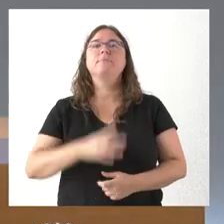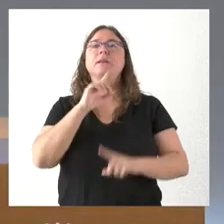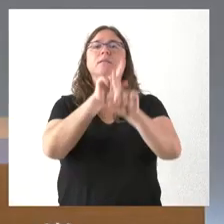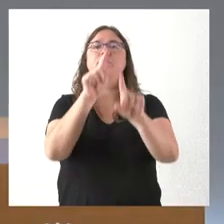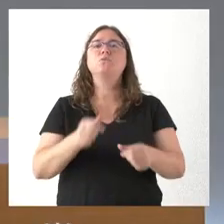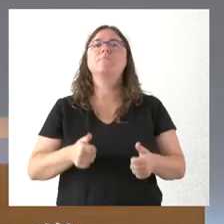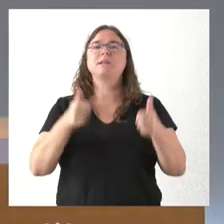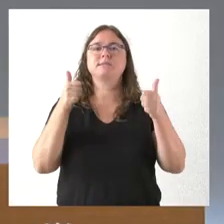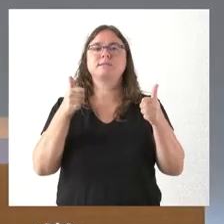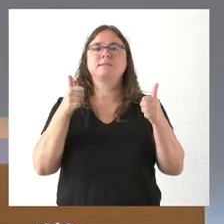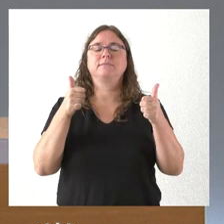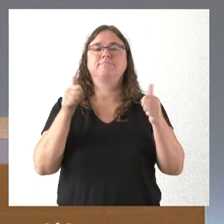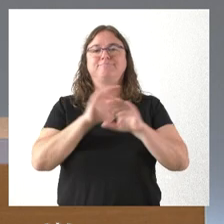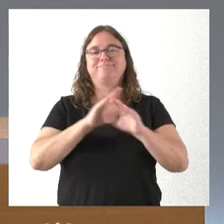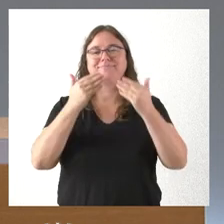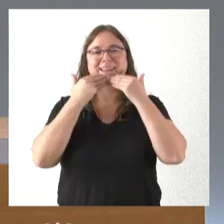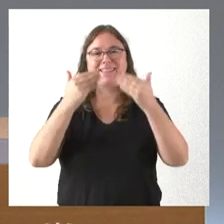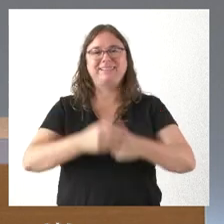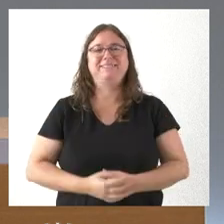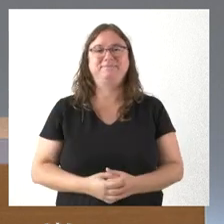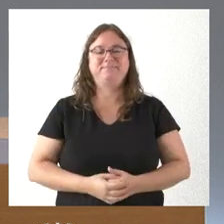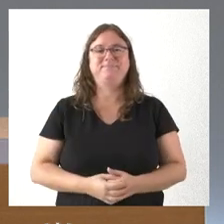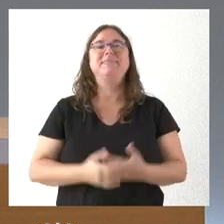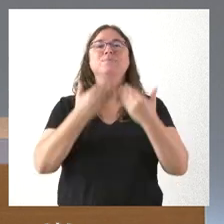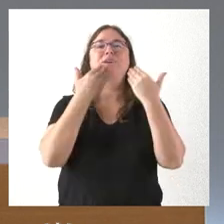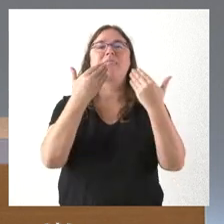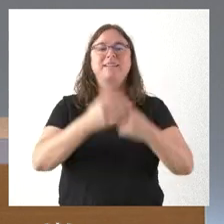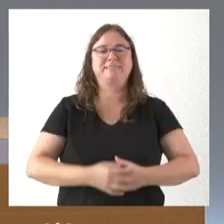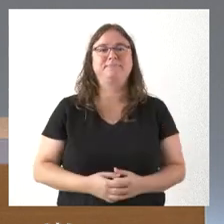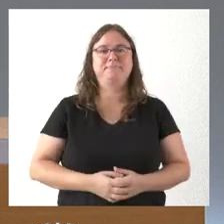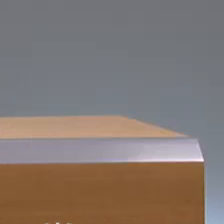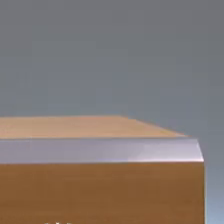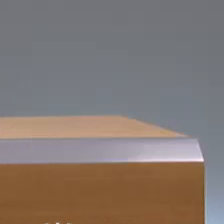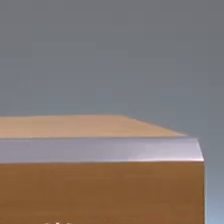más pues es todo gracias muchas gracias